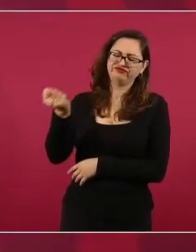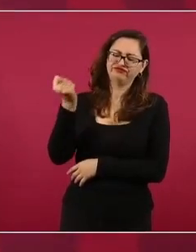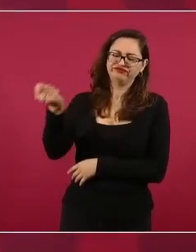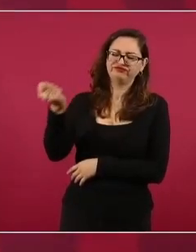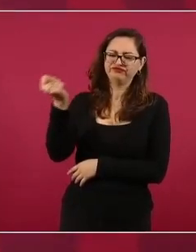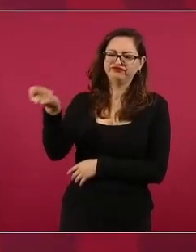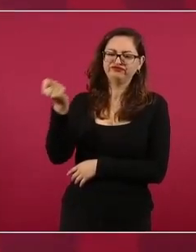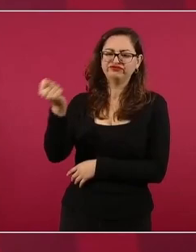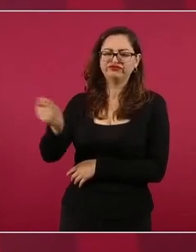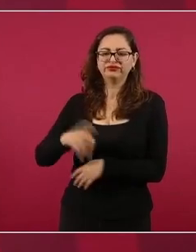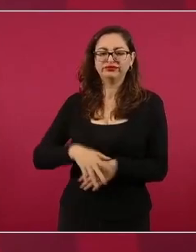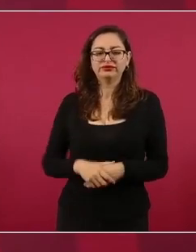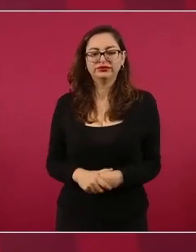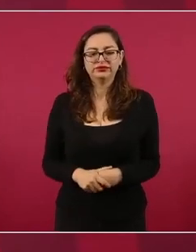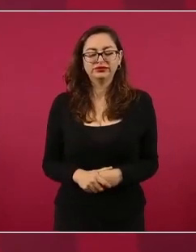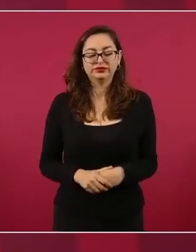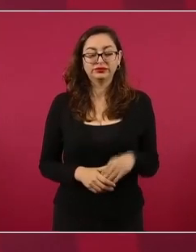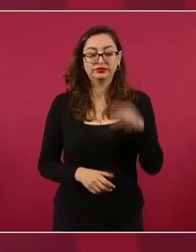les conviene